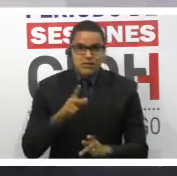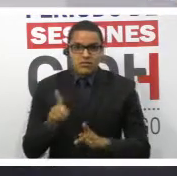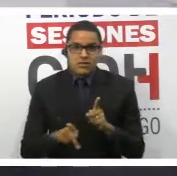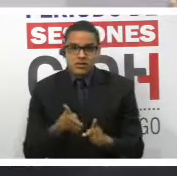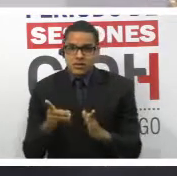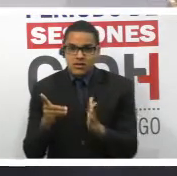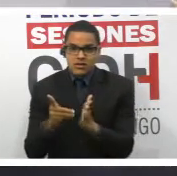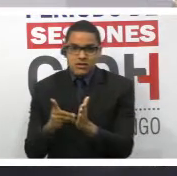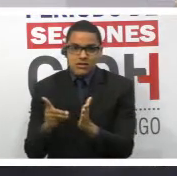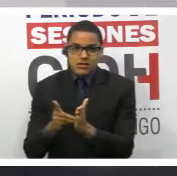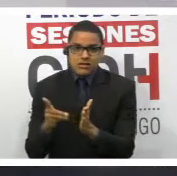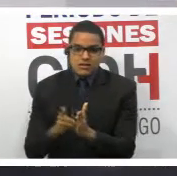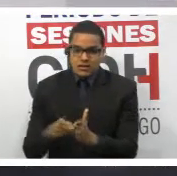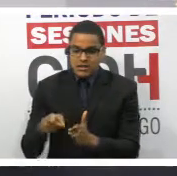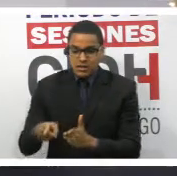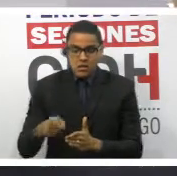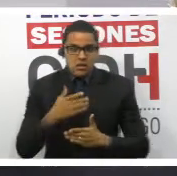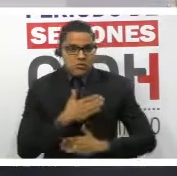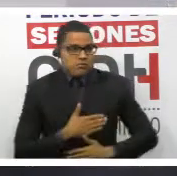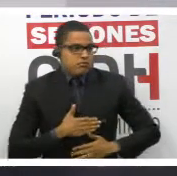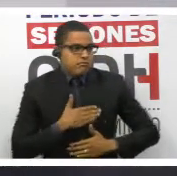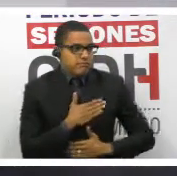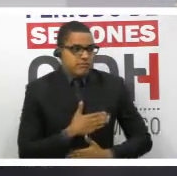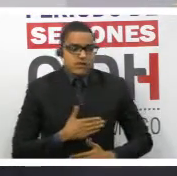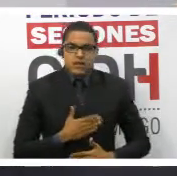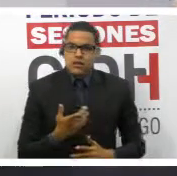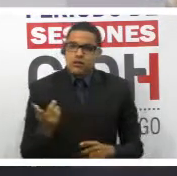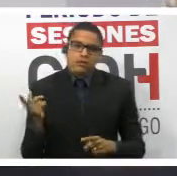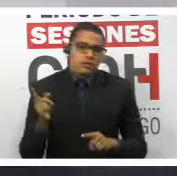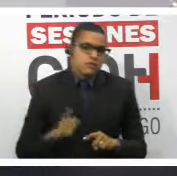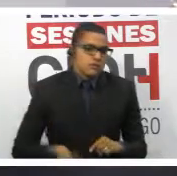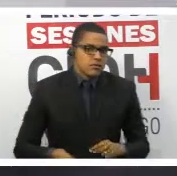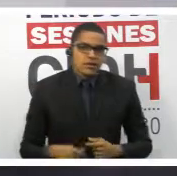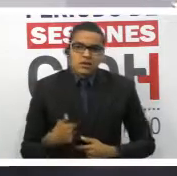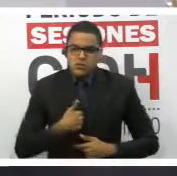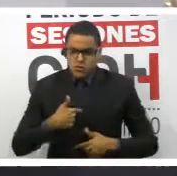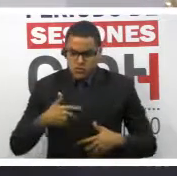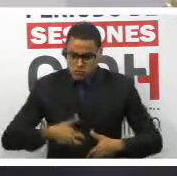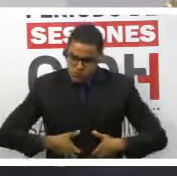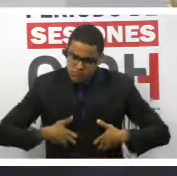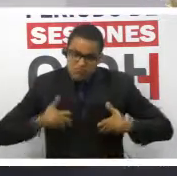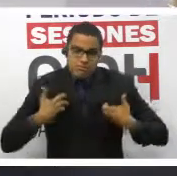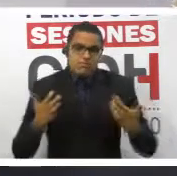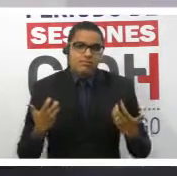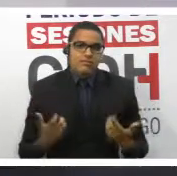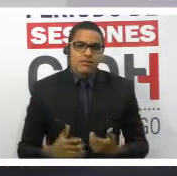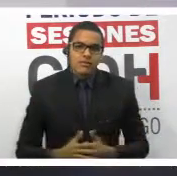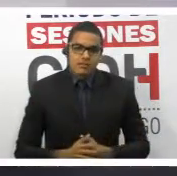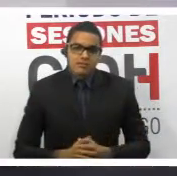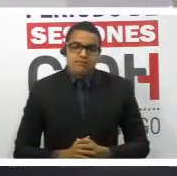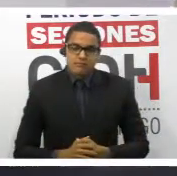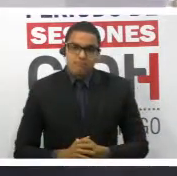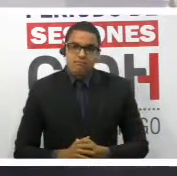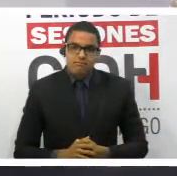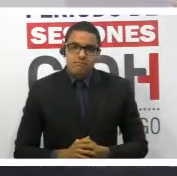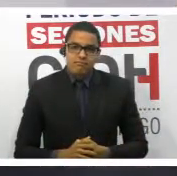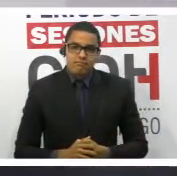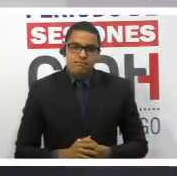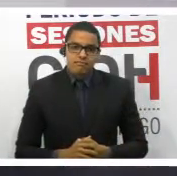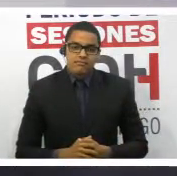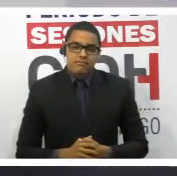mostraba constitución su lectura hillmán tras examinar el canto infecta con cero